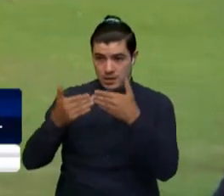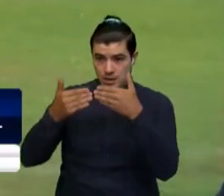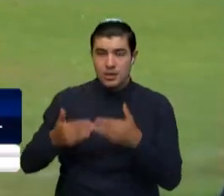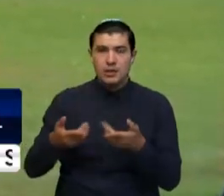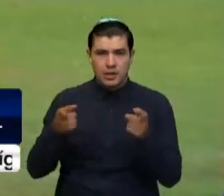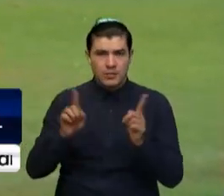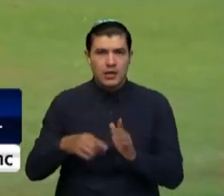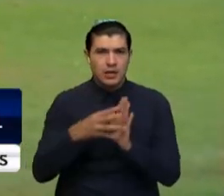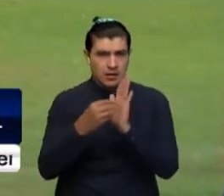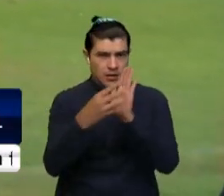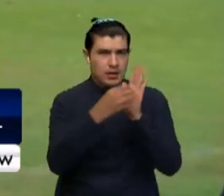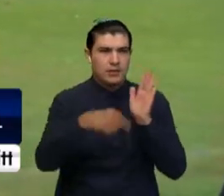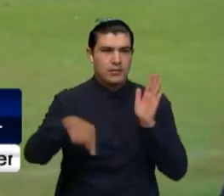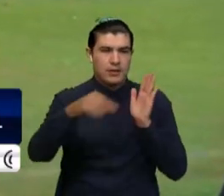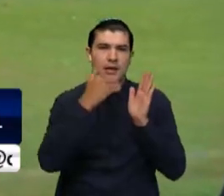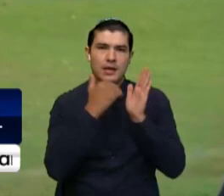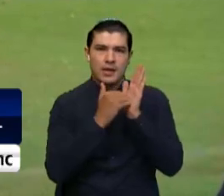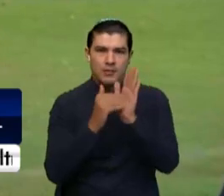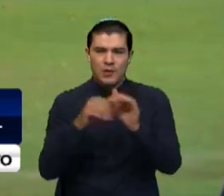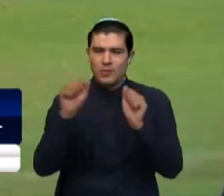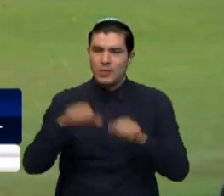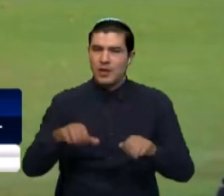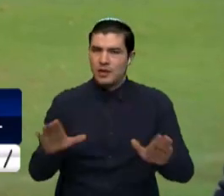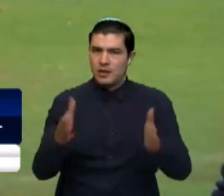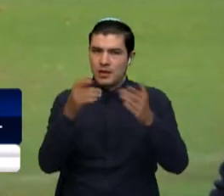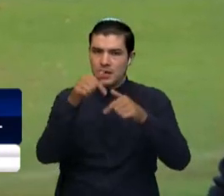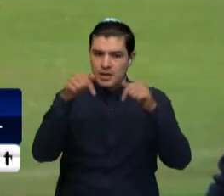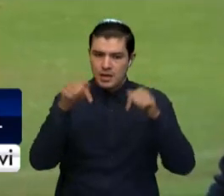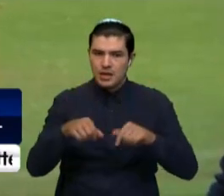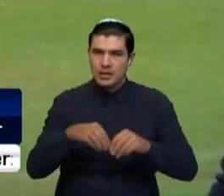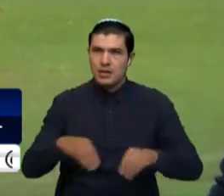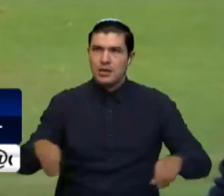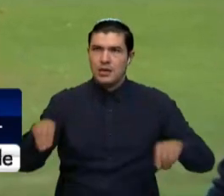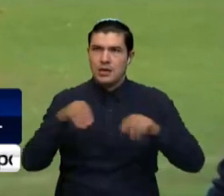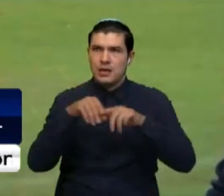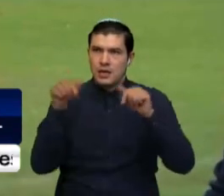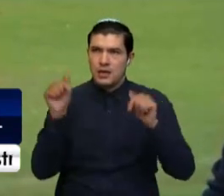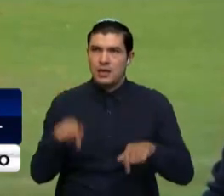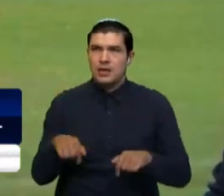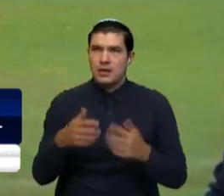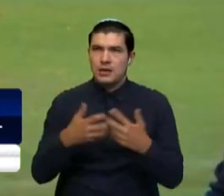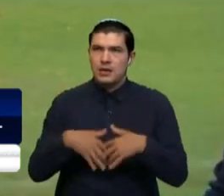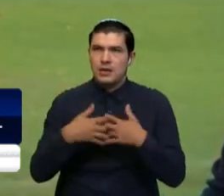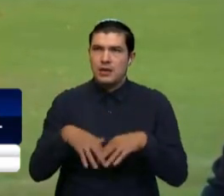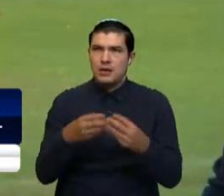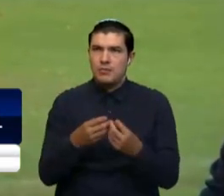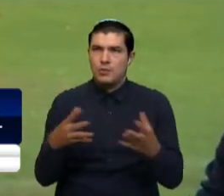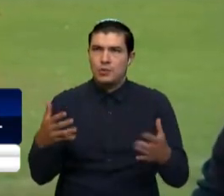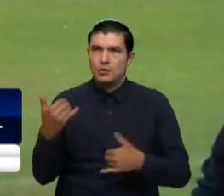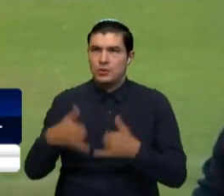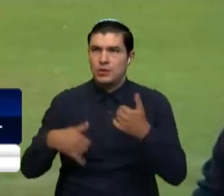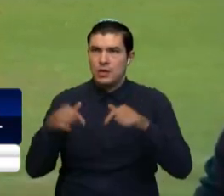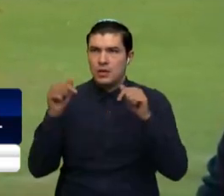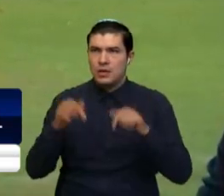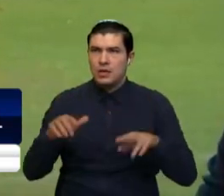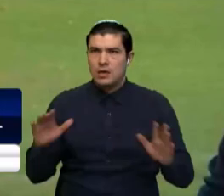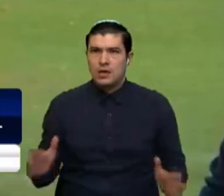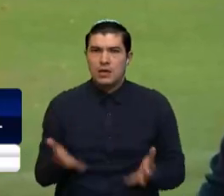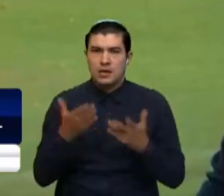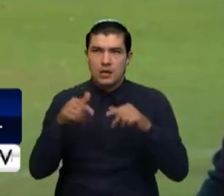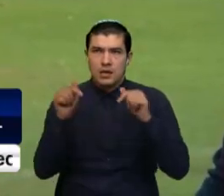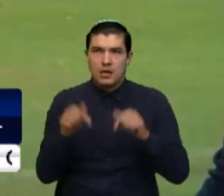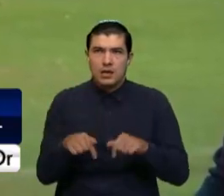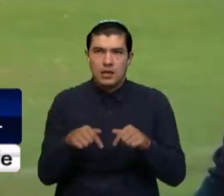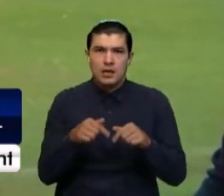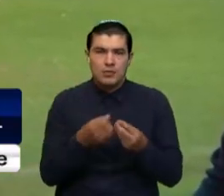muchos más como yo que que está que esta tierrita se fabrica de muchos jugadores y que ya pues la